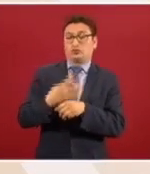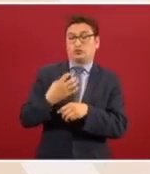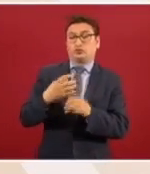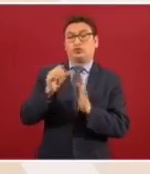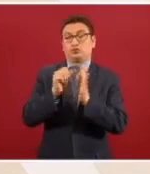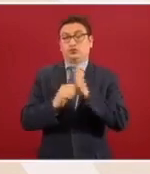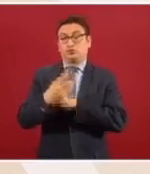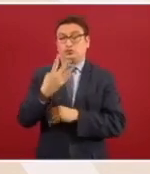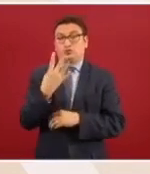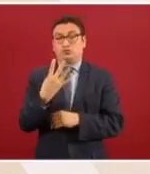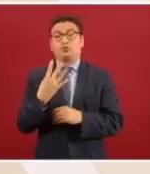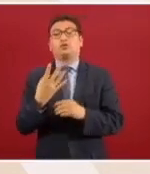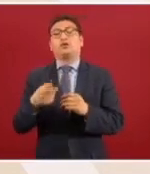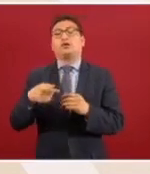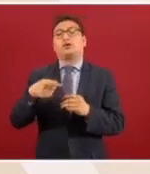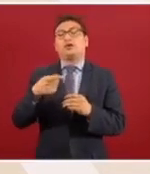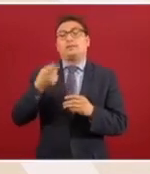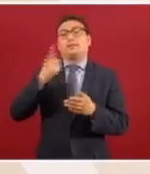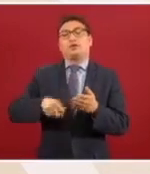de ley